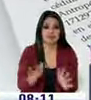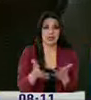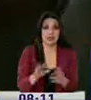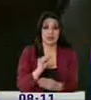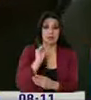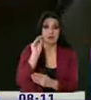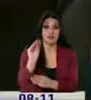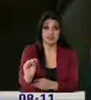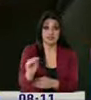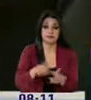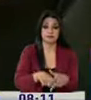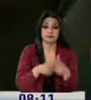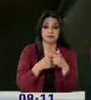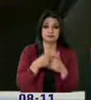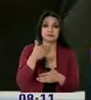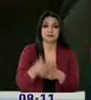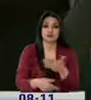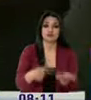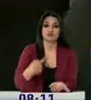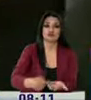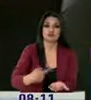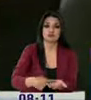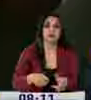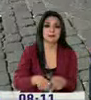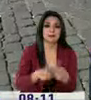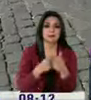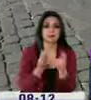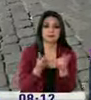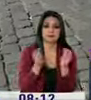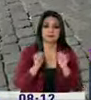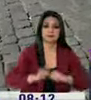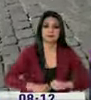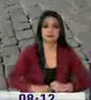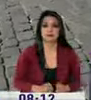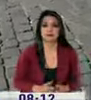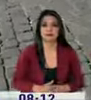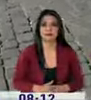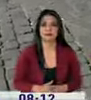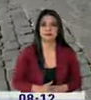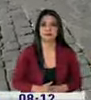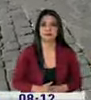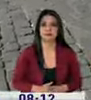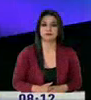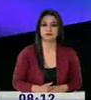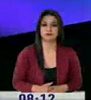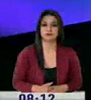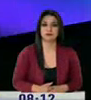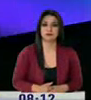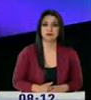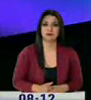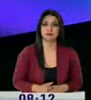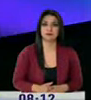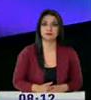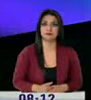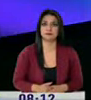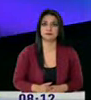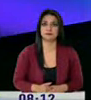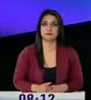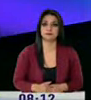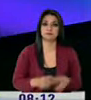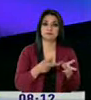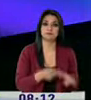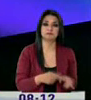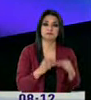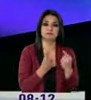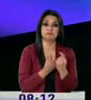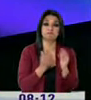de remoción, el proceso de análisis debería iniciar de inmediato, informó Sofía Vintimilla. Mismo colectivo,